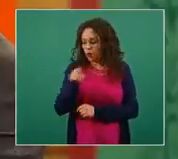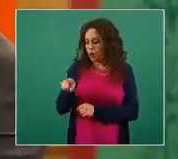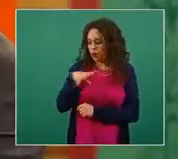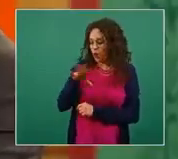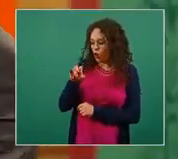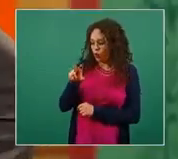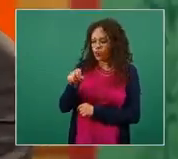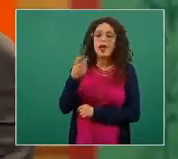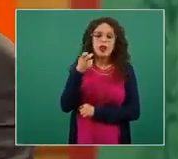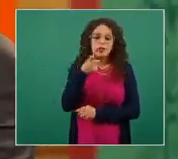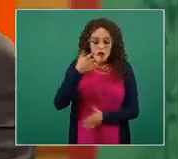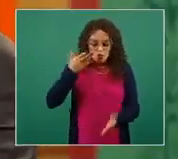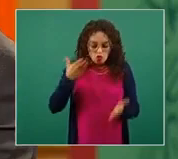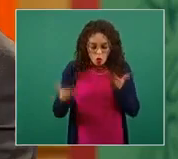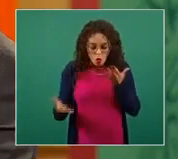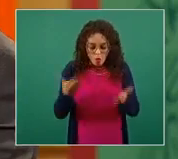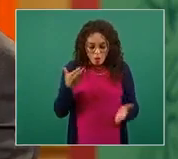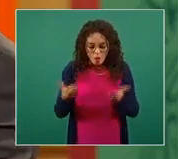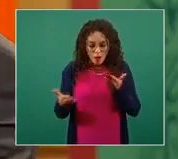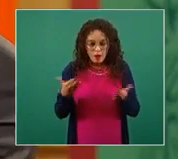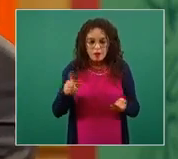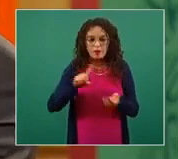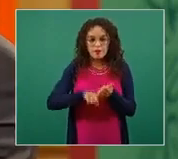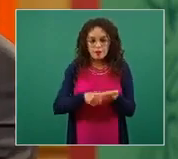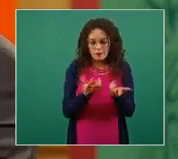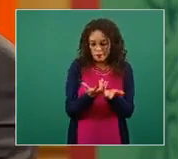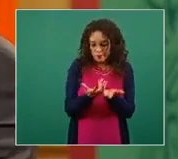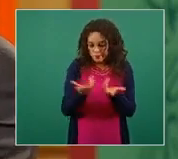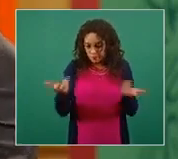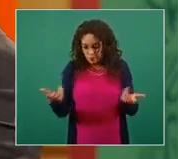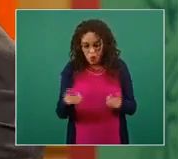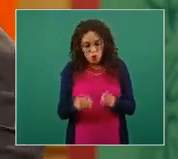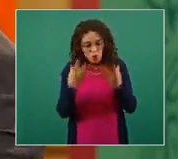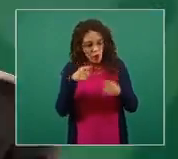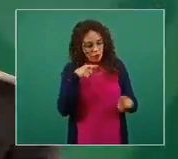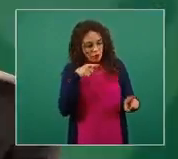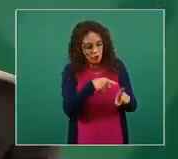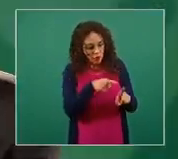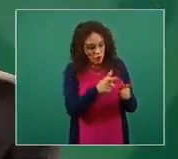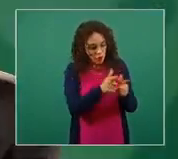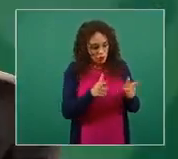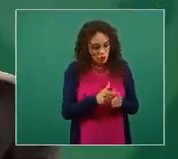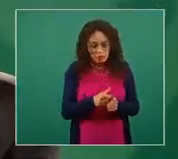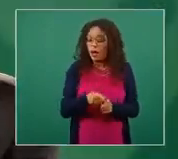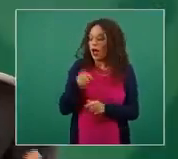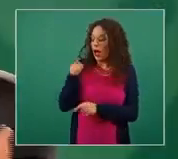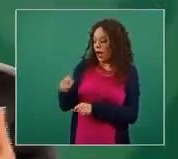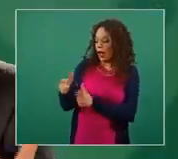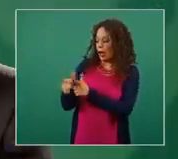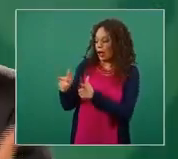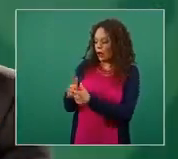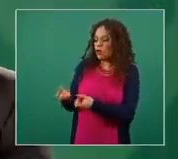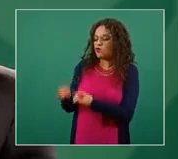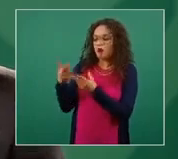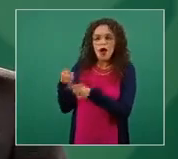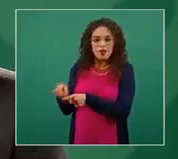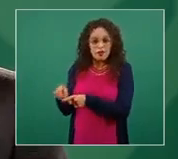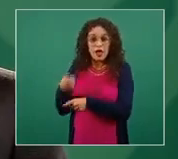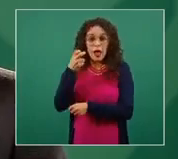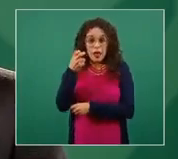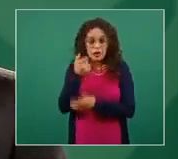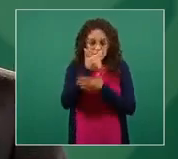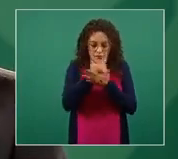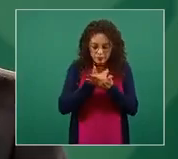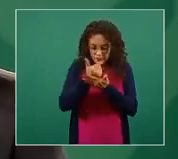se comparan, se hace una división, la incidencia en un grupo dividida por la incidencia en el otro grupo. Y esa es la medida